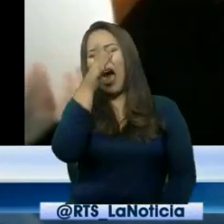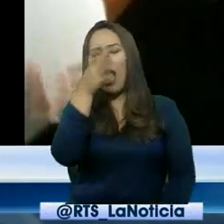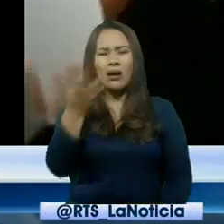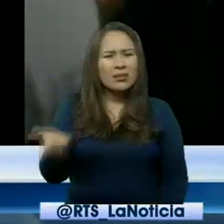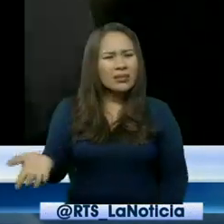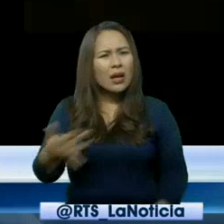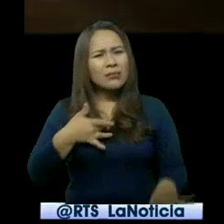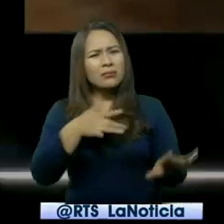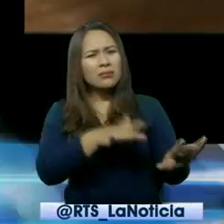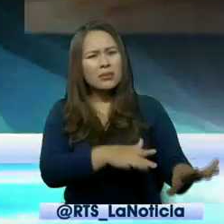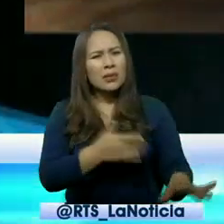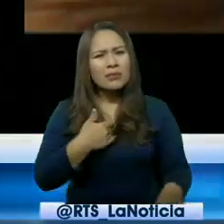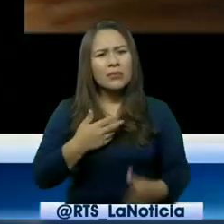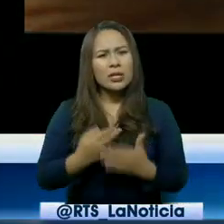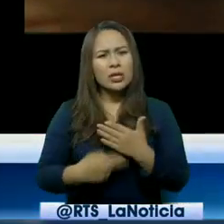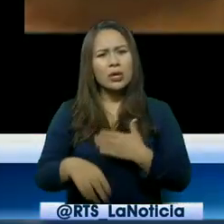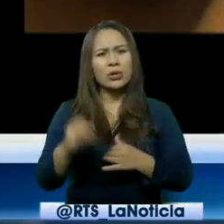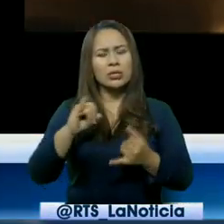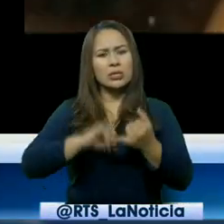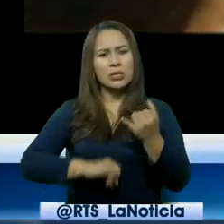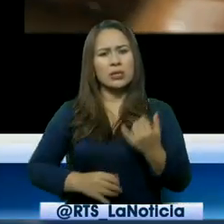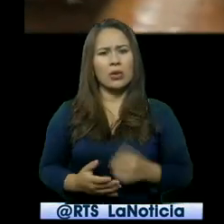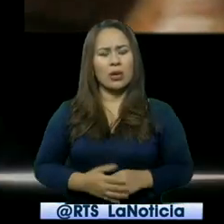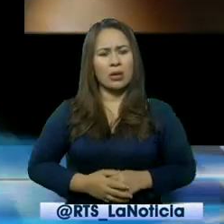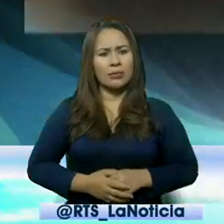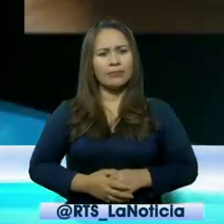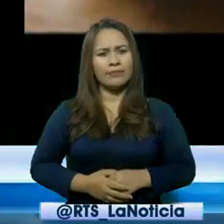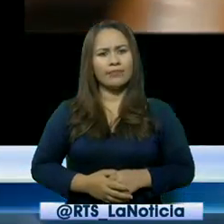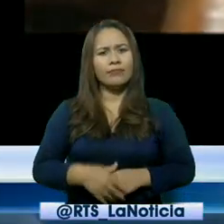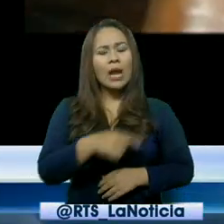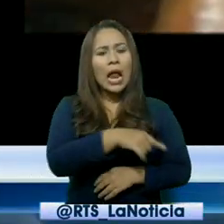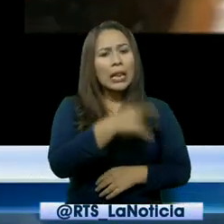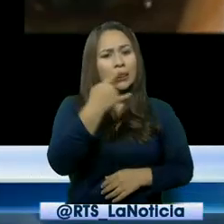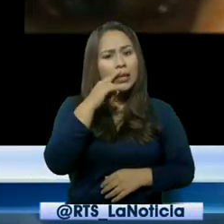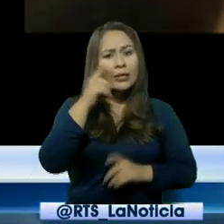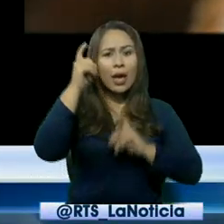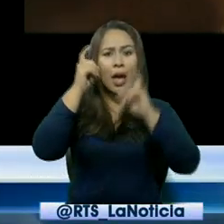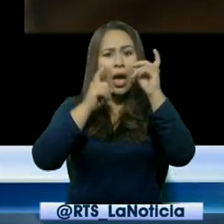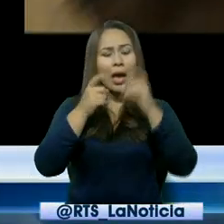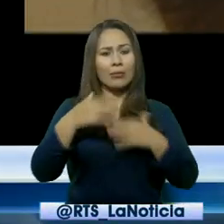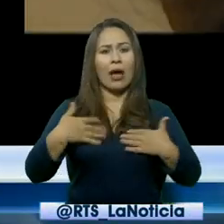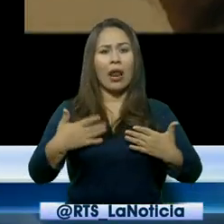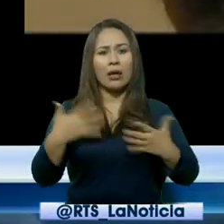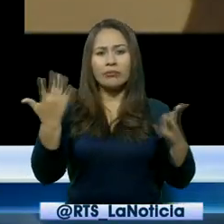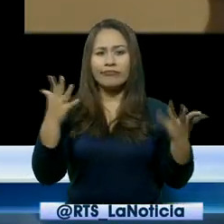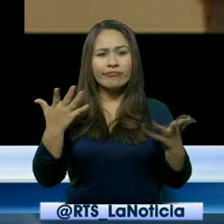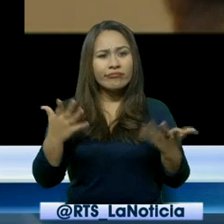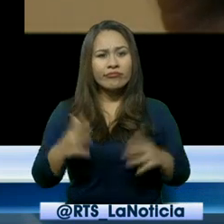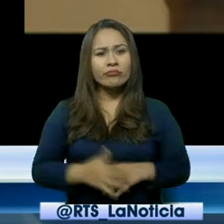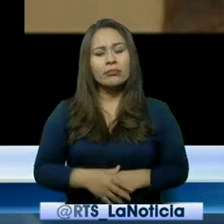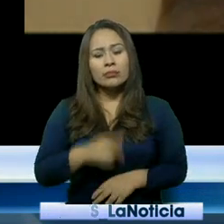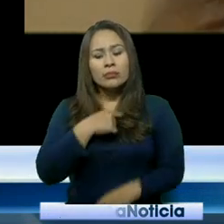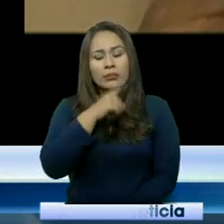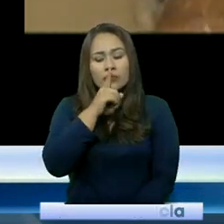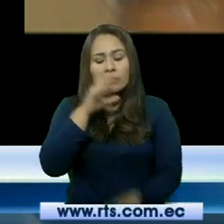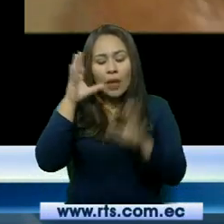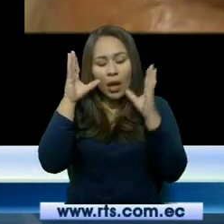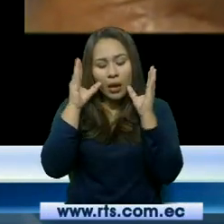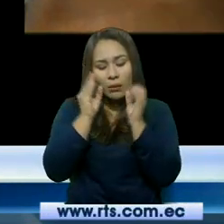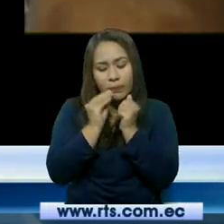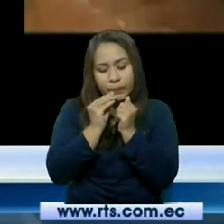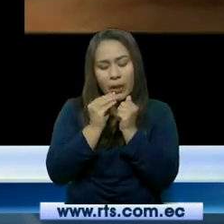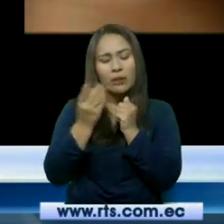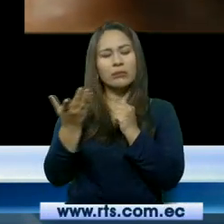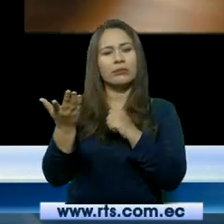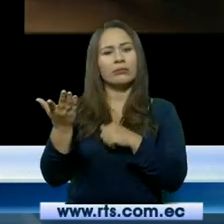hijo. Ahora ya no tiene la misma alegría. Ahora es todo apagado, ya es hora, yo